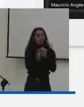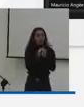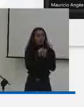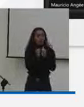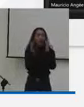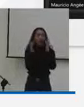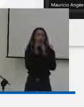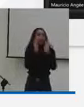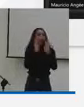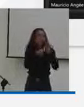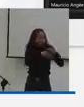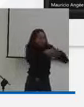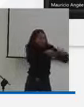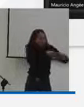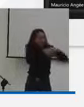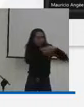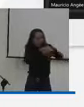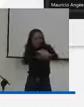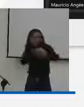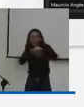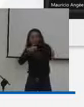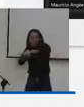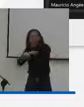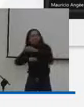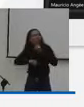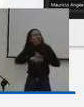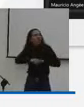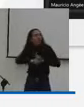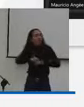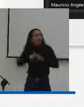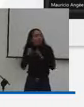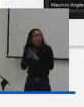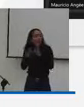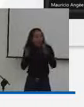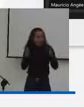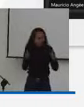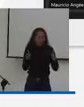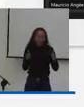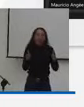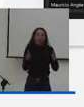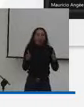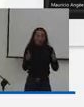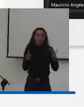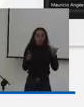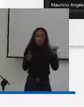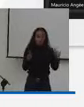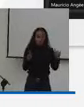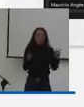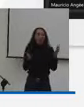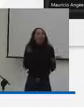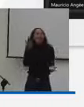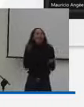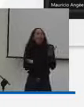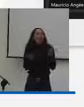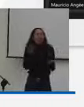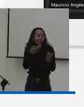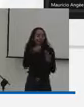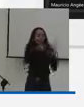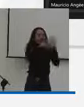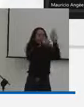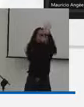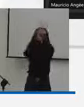será otorgado renovado actualizado por el ente deportivo municipal o quien haga sus veces